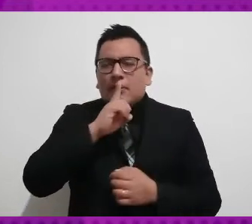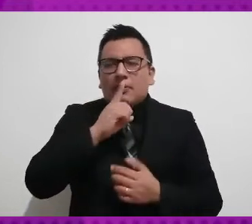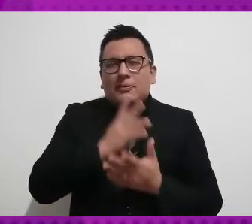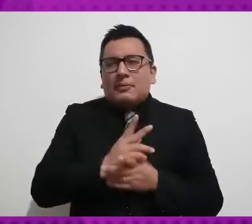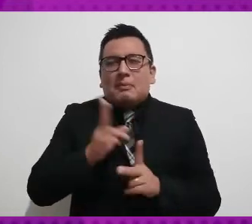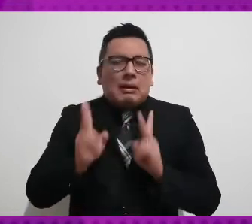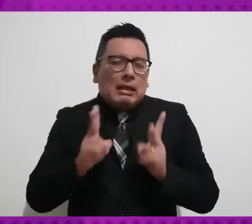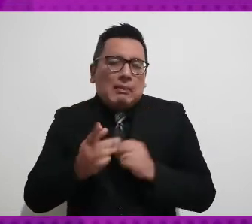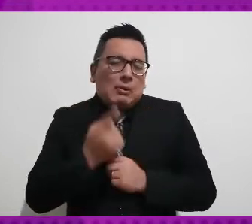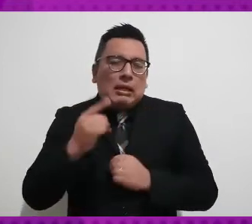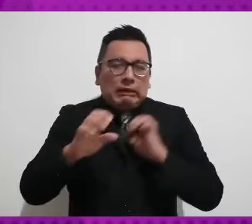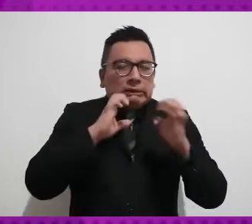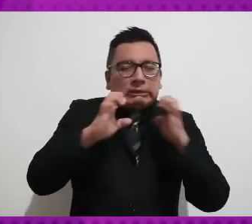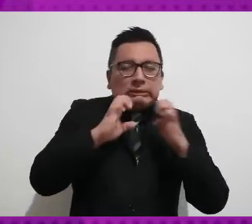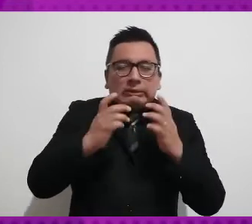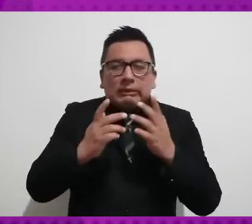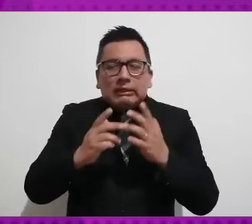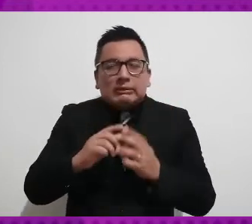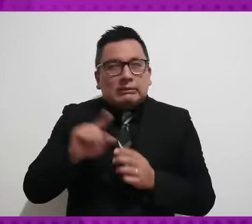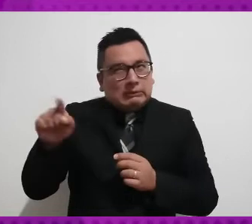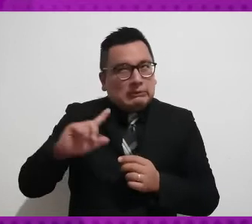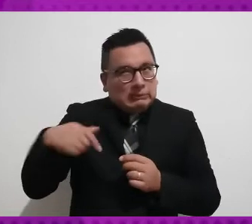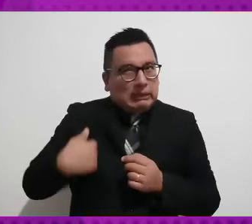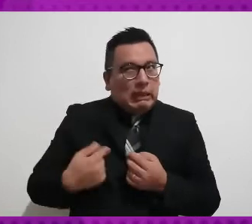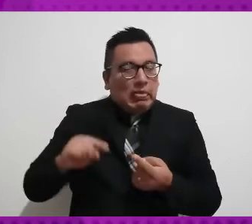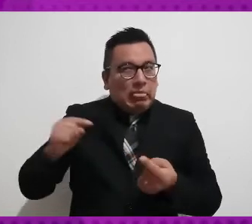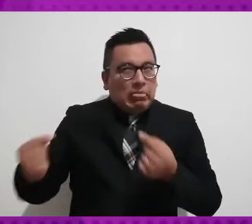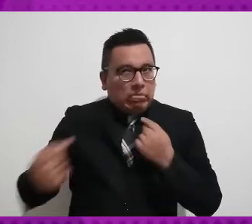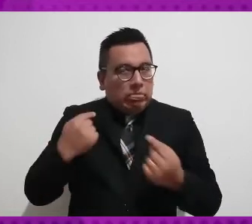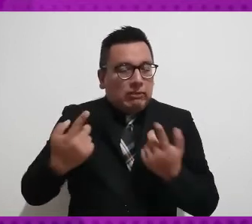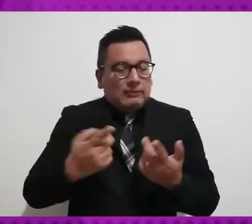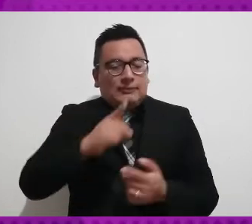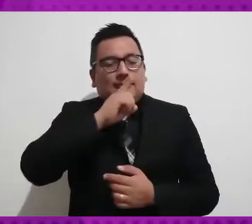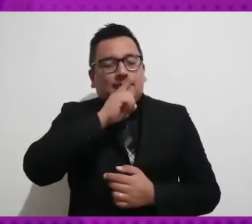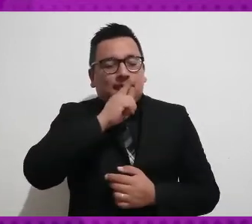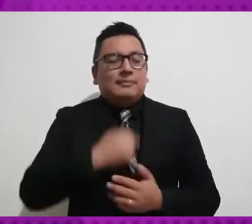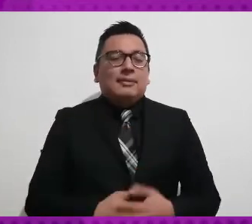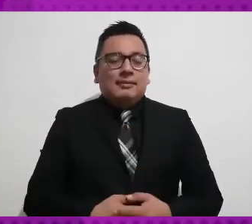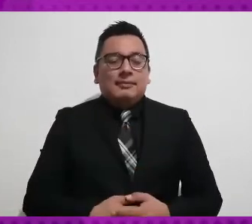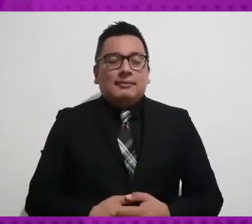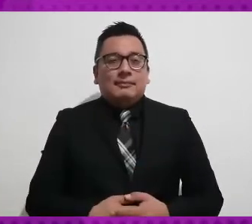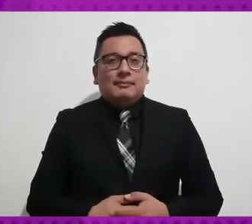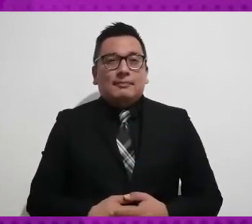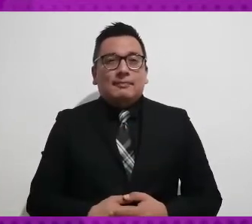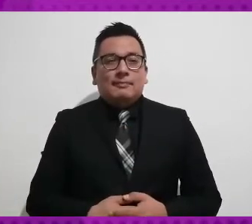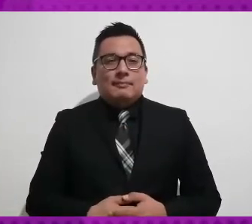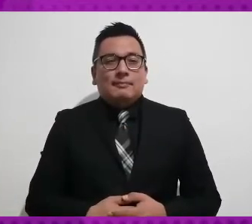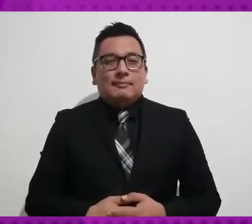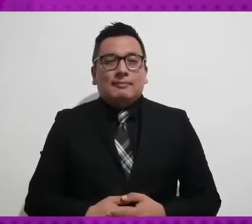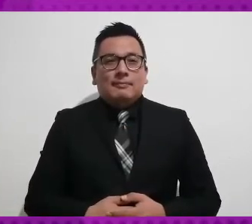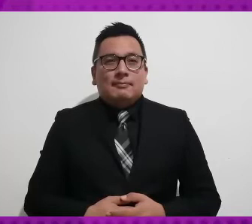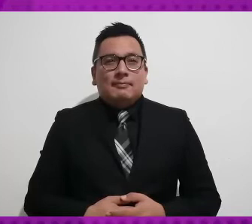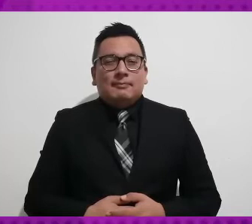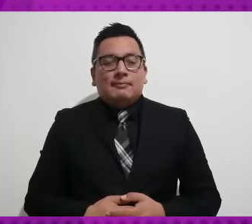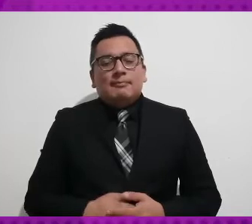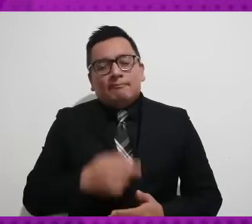porque si intento hacer una entrevista voy a correr el riesgo. Nosotros te la podemos hacer a ti, sí, no te voy a correr el preocupes. riesgo de terminar entrevistándome ustedes a